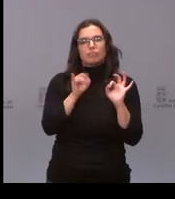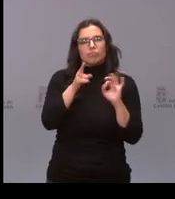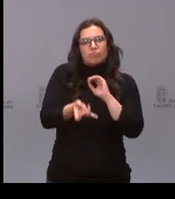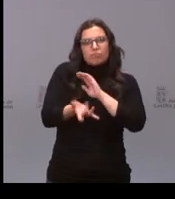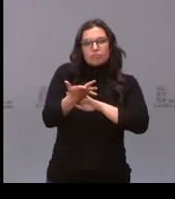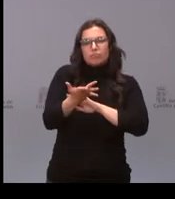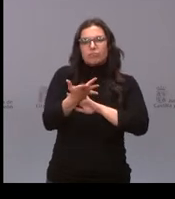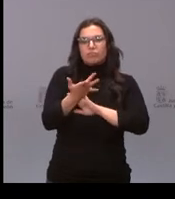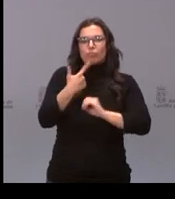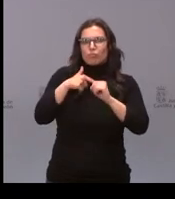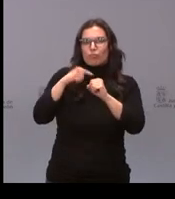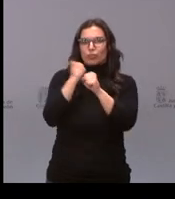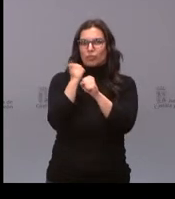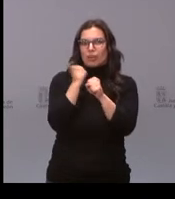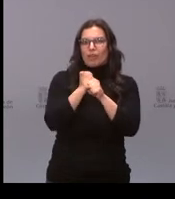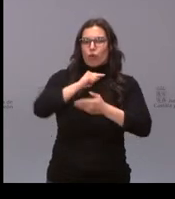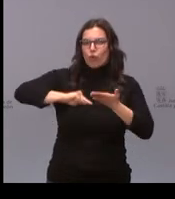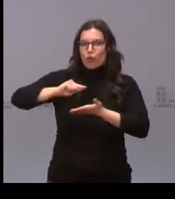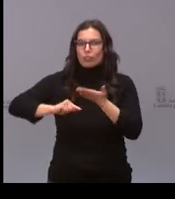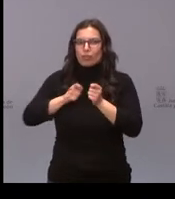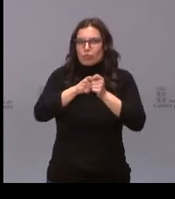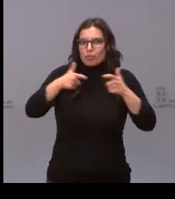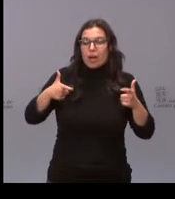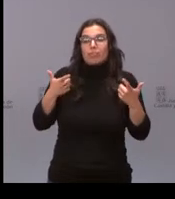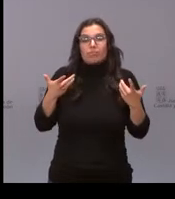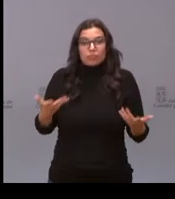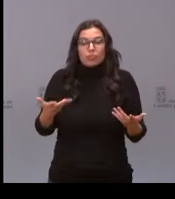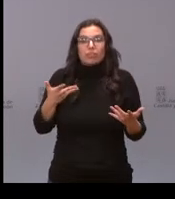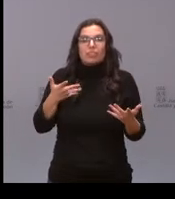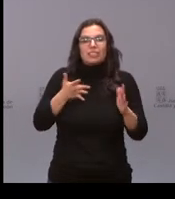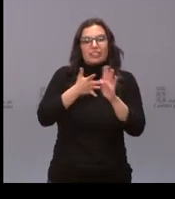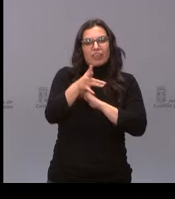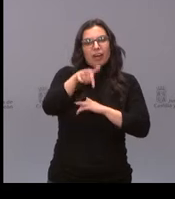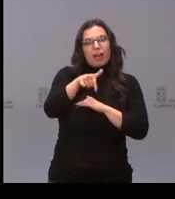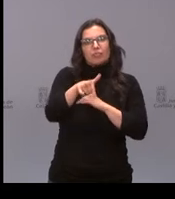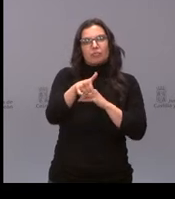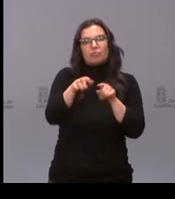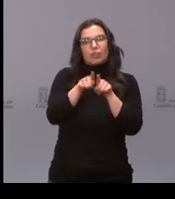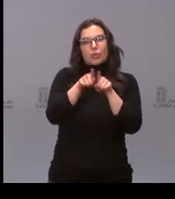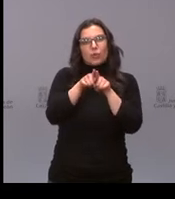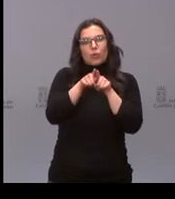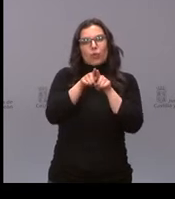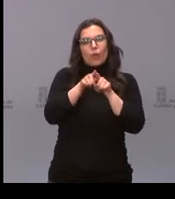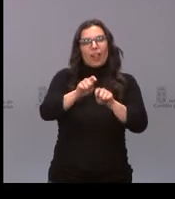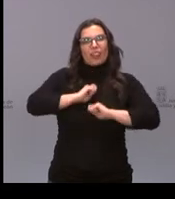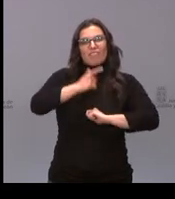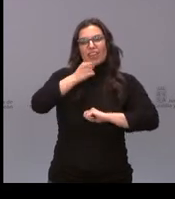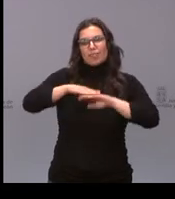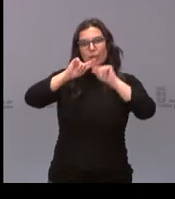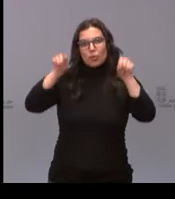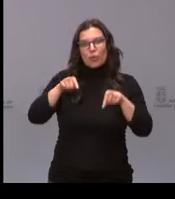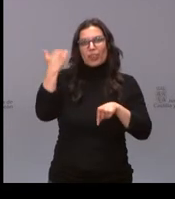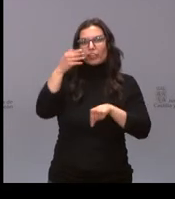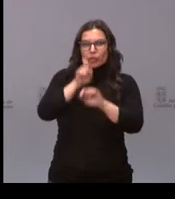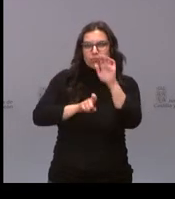generar puestos de trabajo, empleo y que, por tanto, abren sus puertas al desarrollo de la provincia de Soria. Y